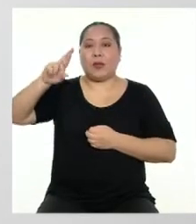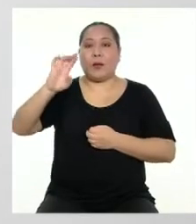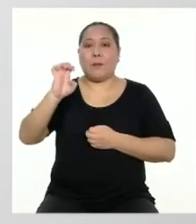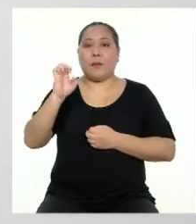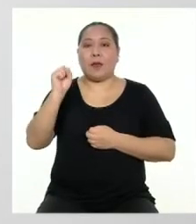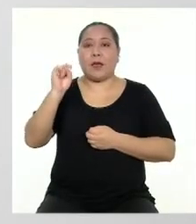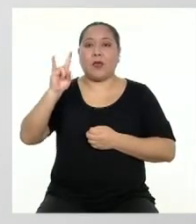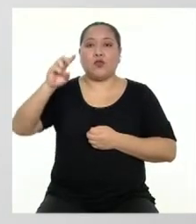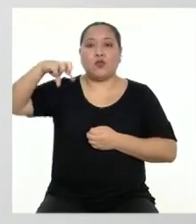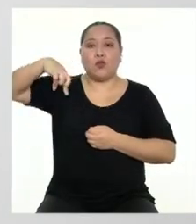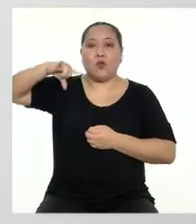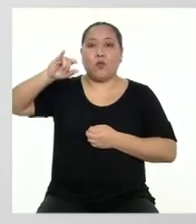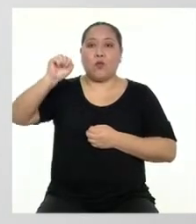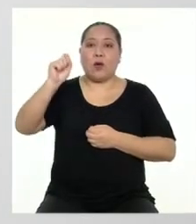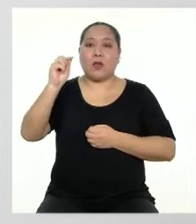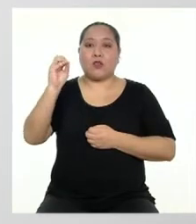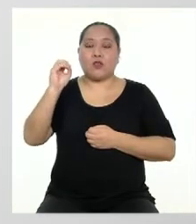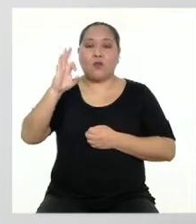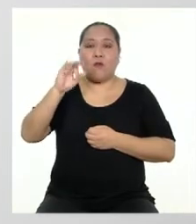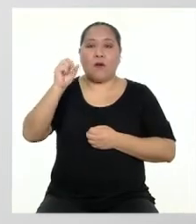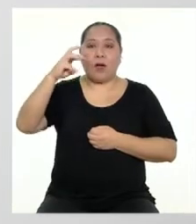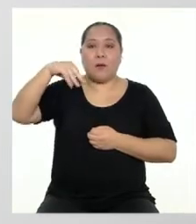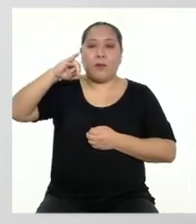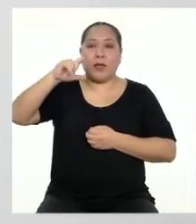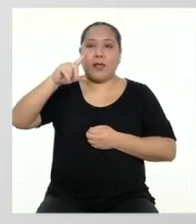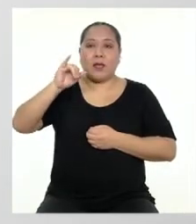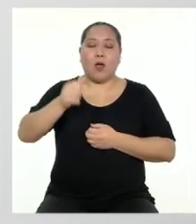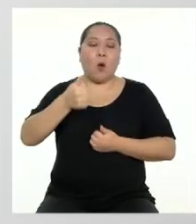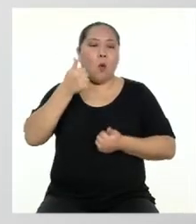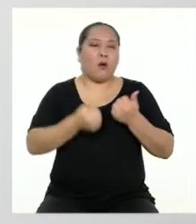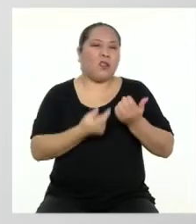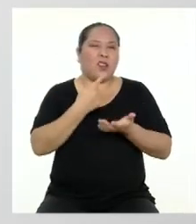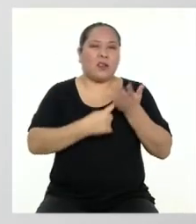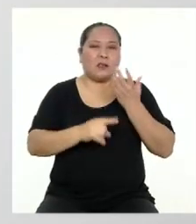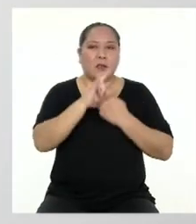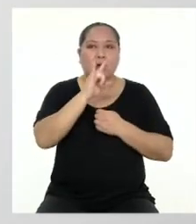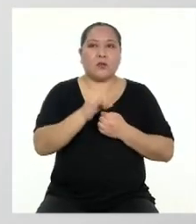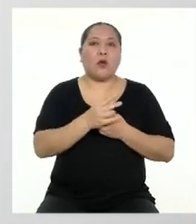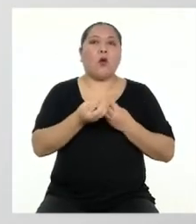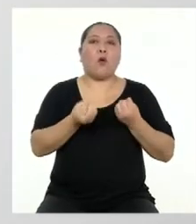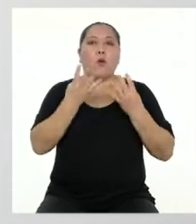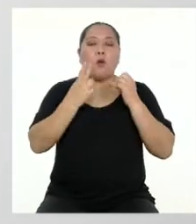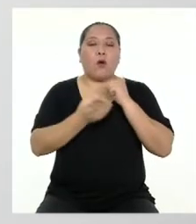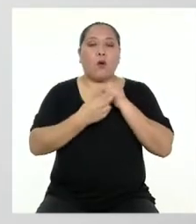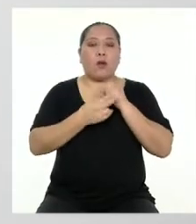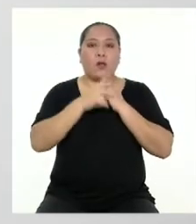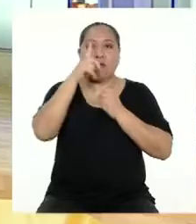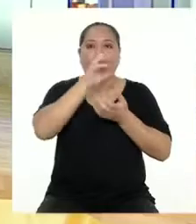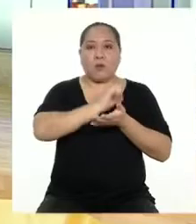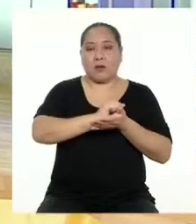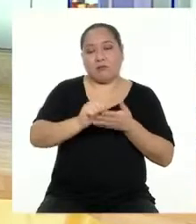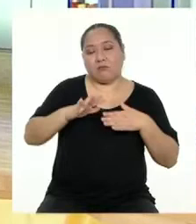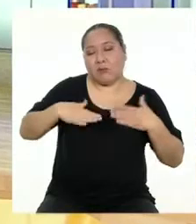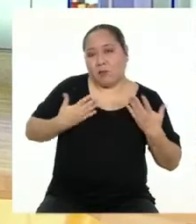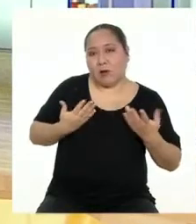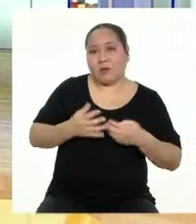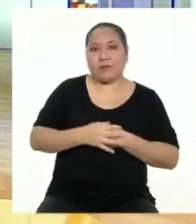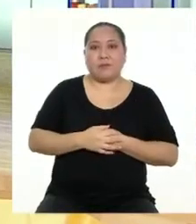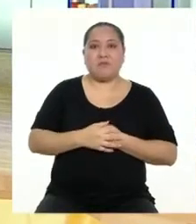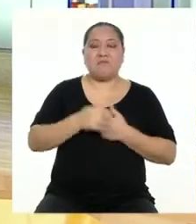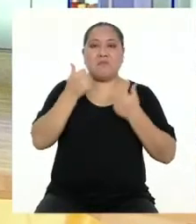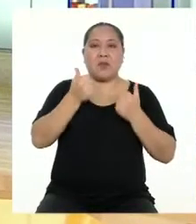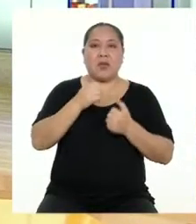calcular cuánto es el ingreso de cada miembro del hogar, cuáles son los gastos y cuánto se puede ahorrar al mes, si es posible. Genial.